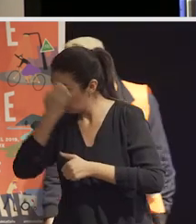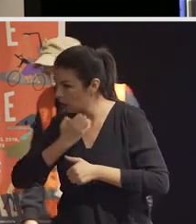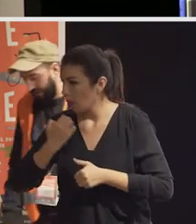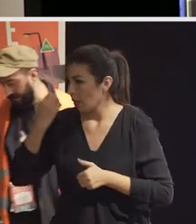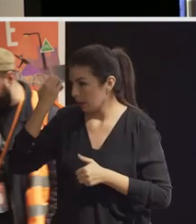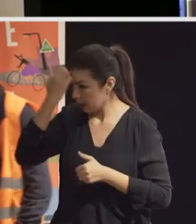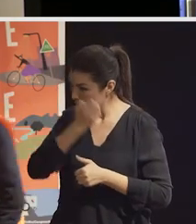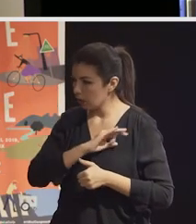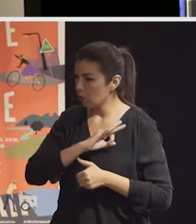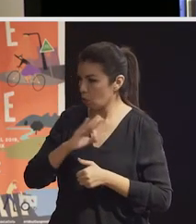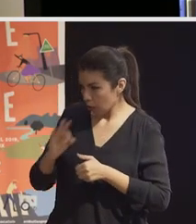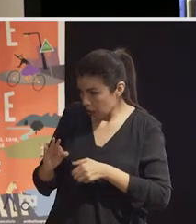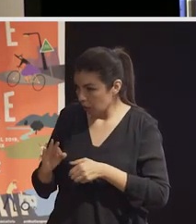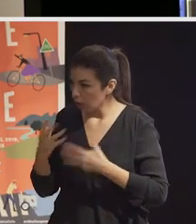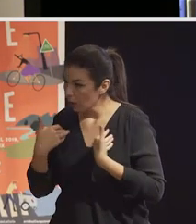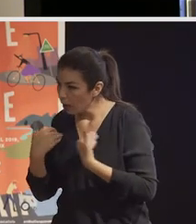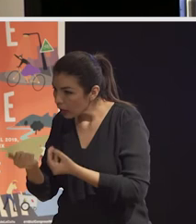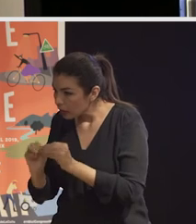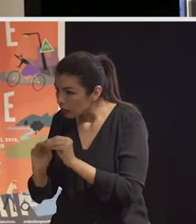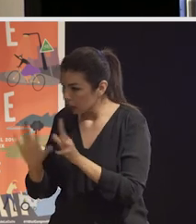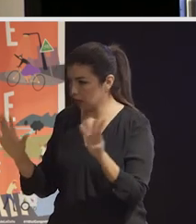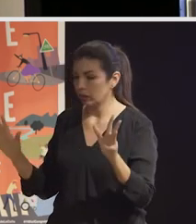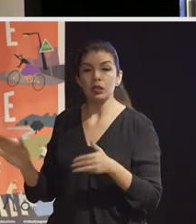otra persona pero se puede imaginar salud